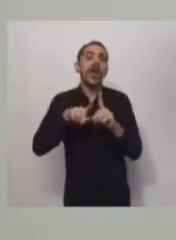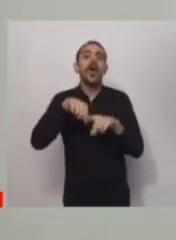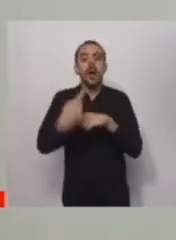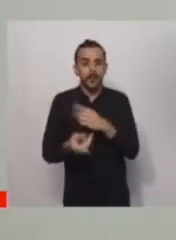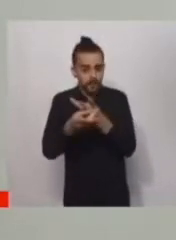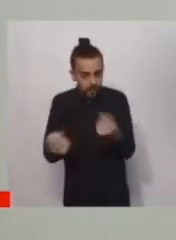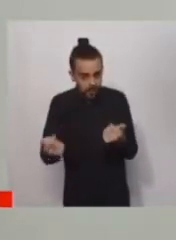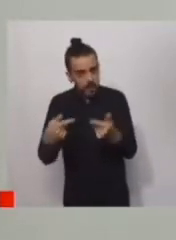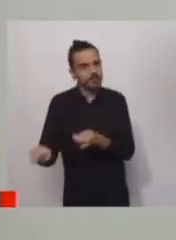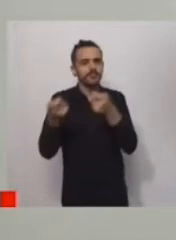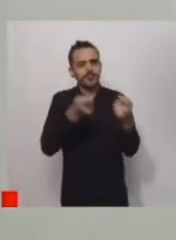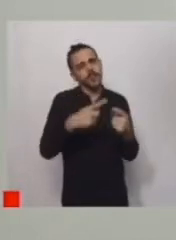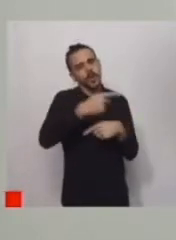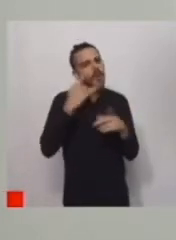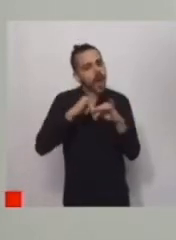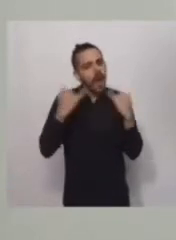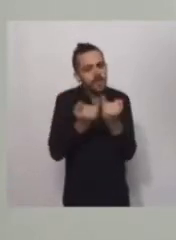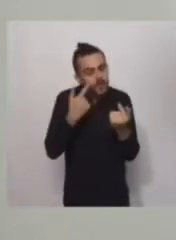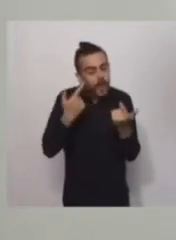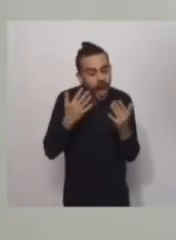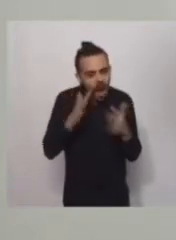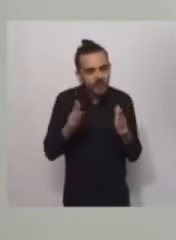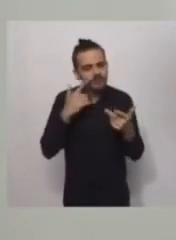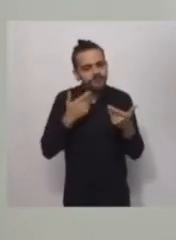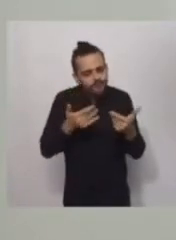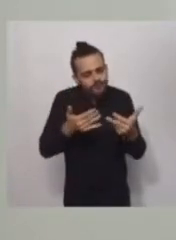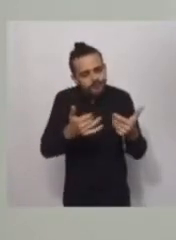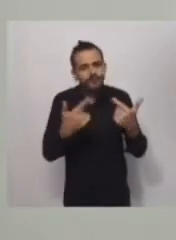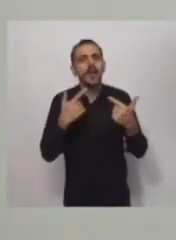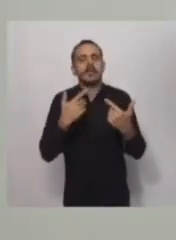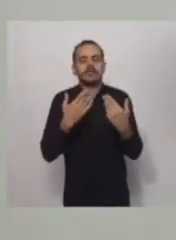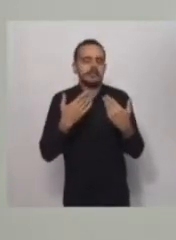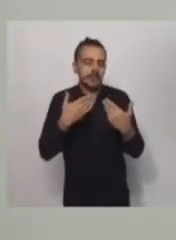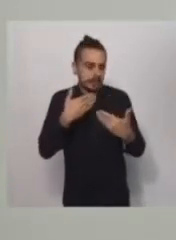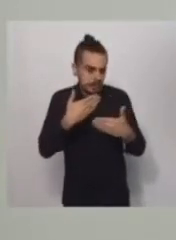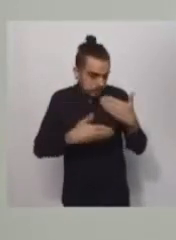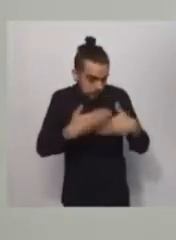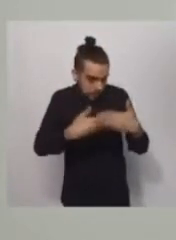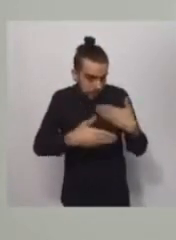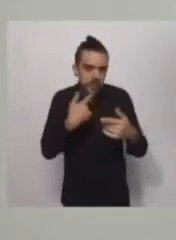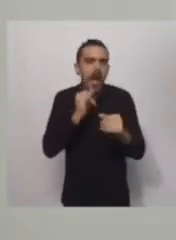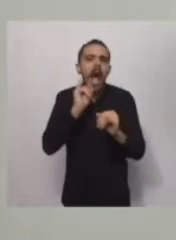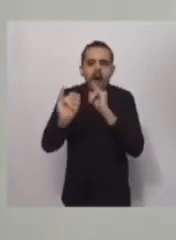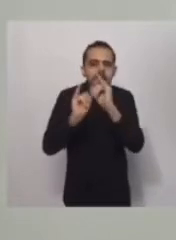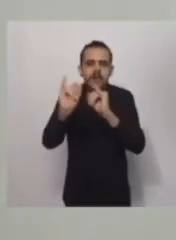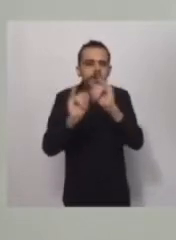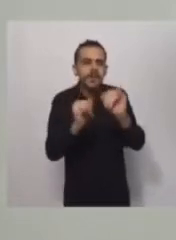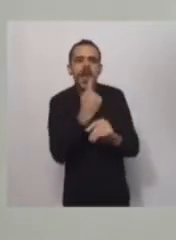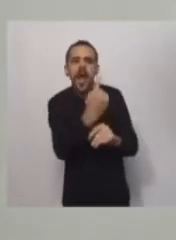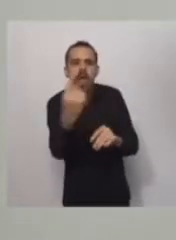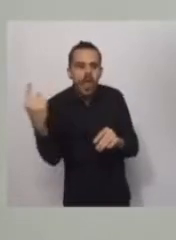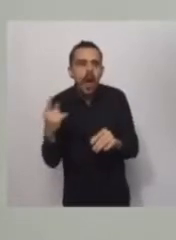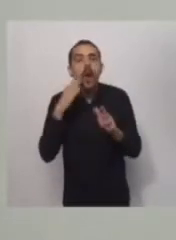esa manera, pero obviamente que evitando y más allá de que no se puede, lo de la maratón era algo